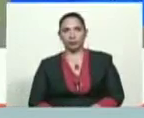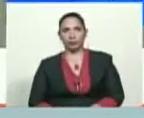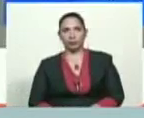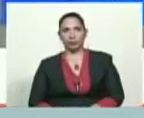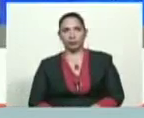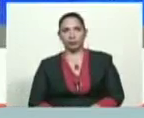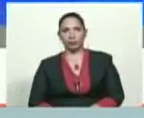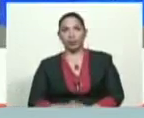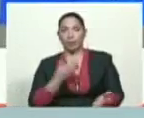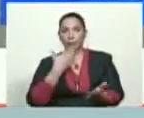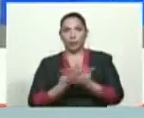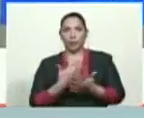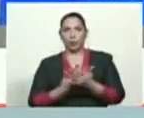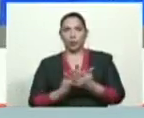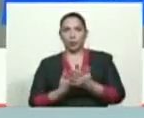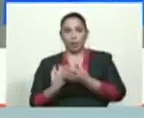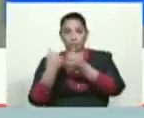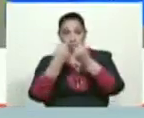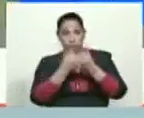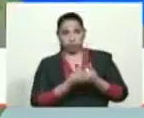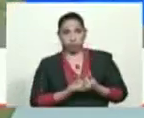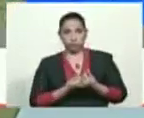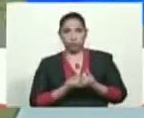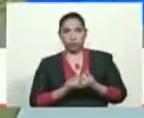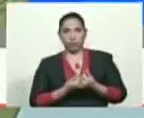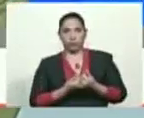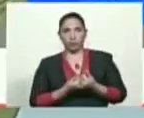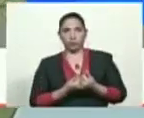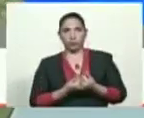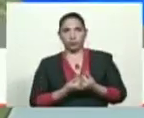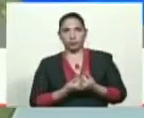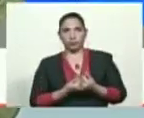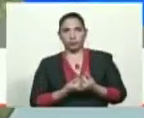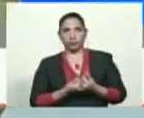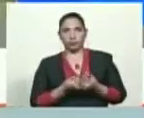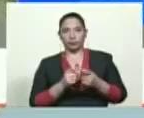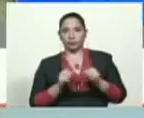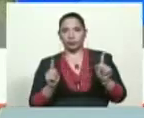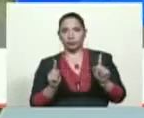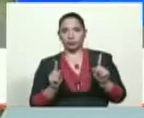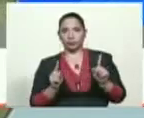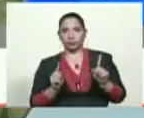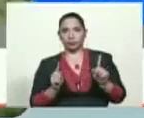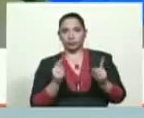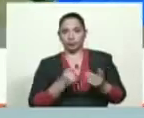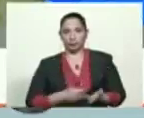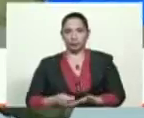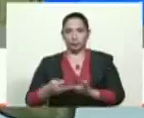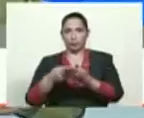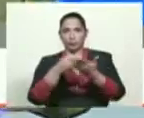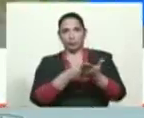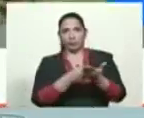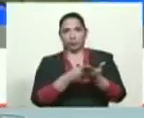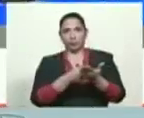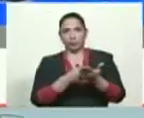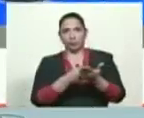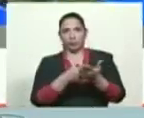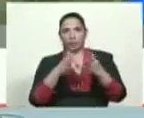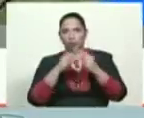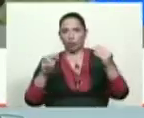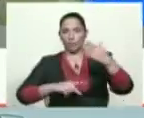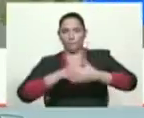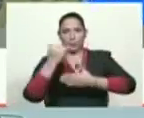proponen los recursos el dinero para invertir y todos los